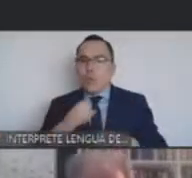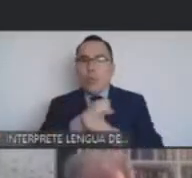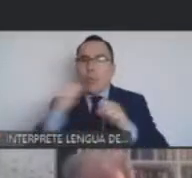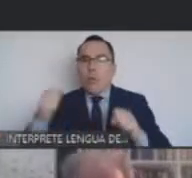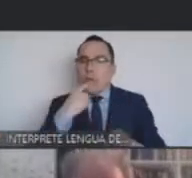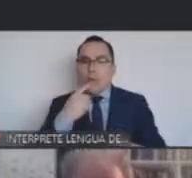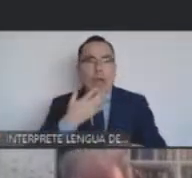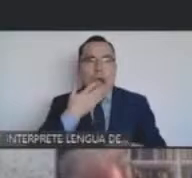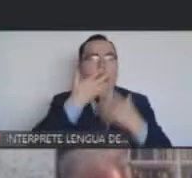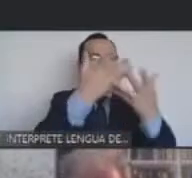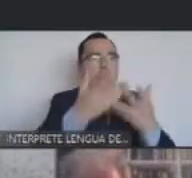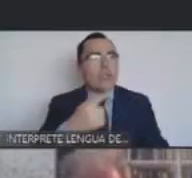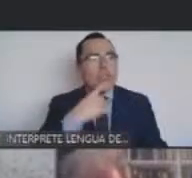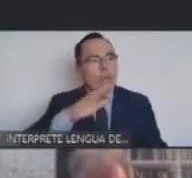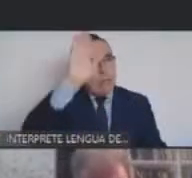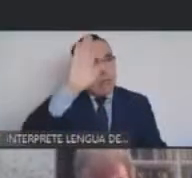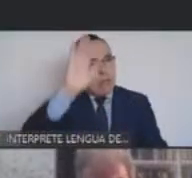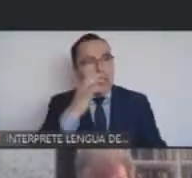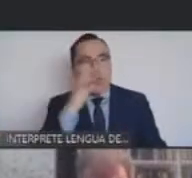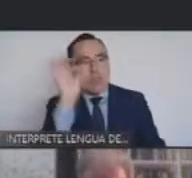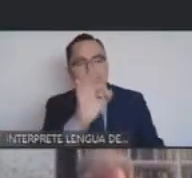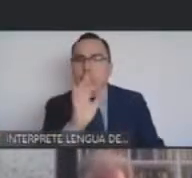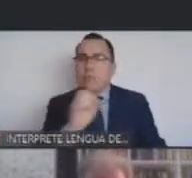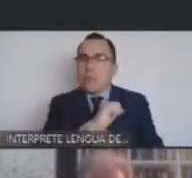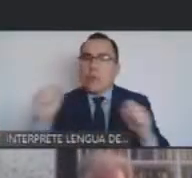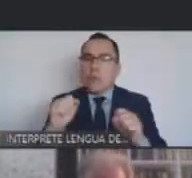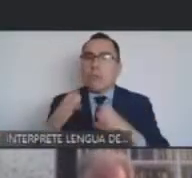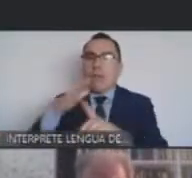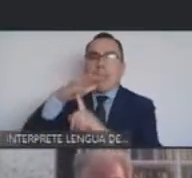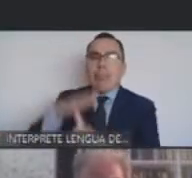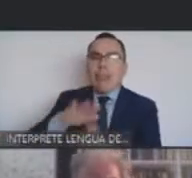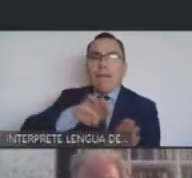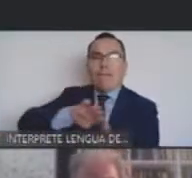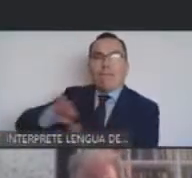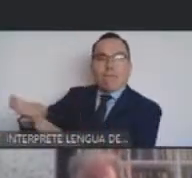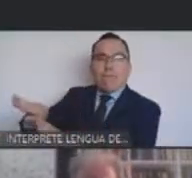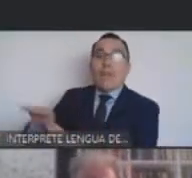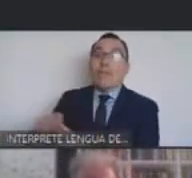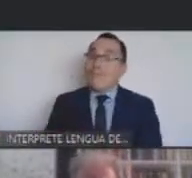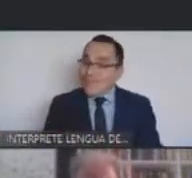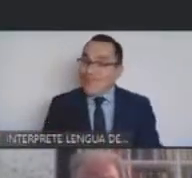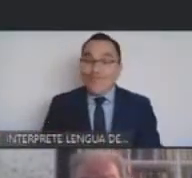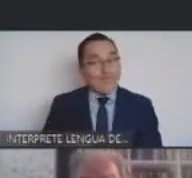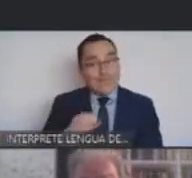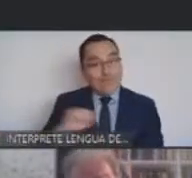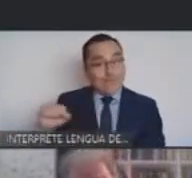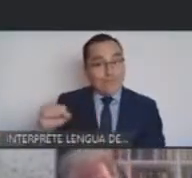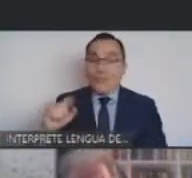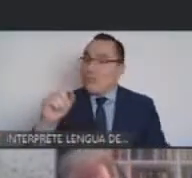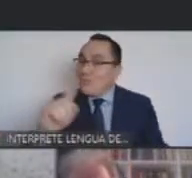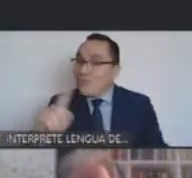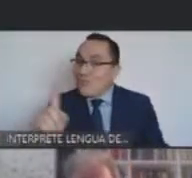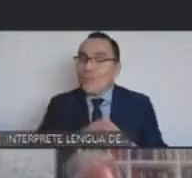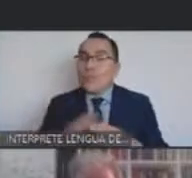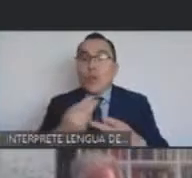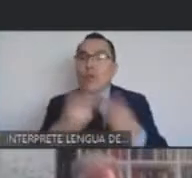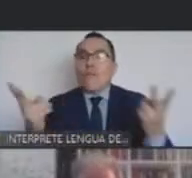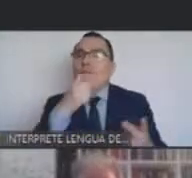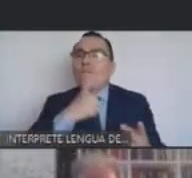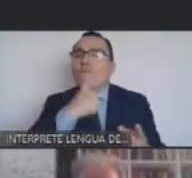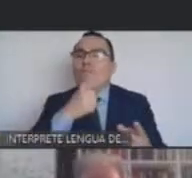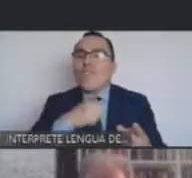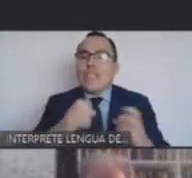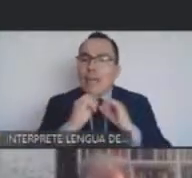vista. Y finalmente, la legislación vigente de aquel entonces no contemplaba financiamiento público de los partidos. Todo